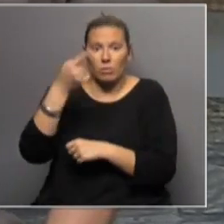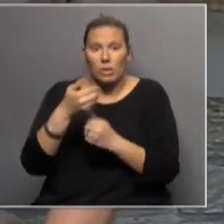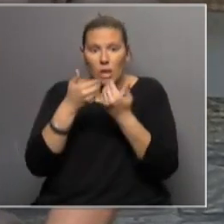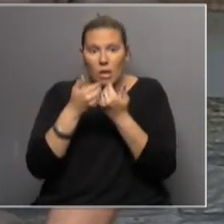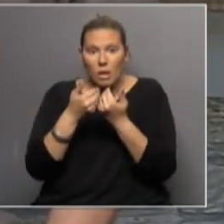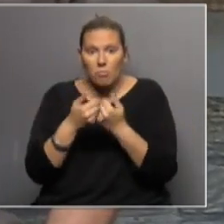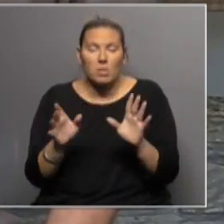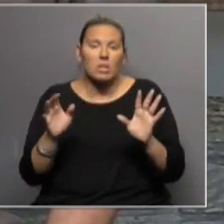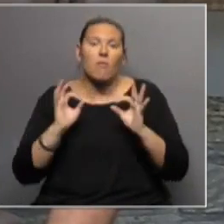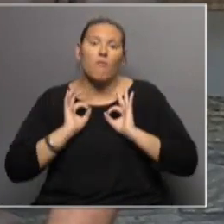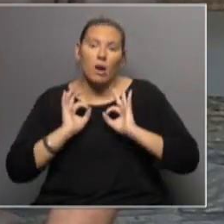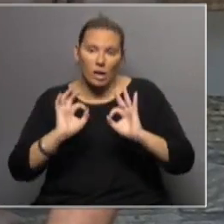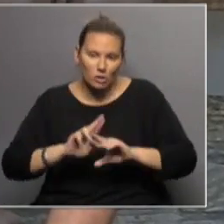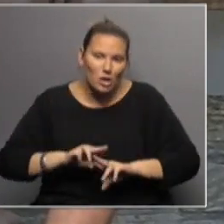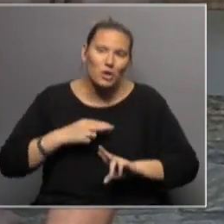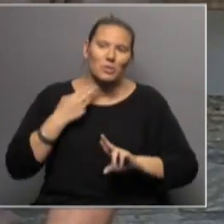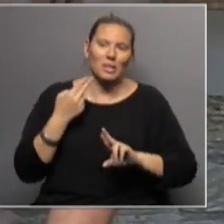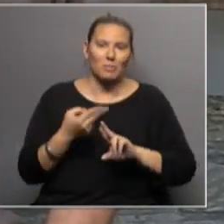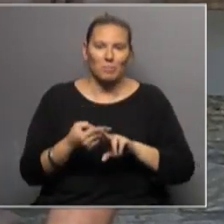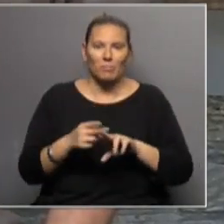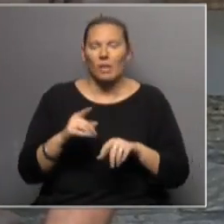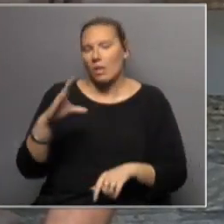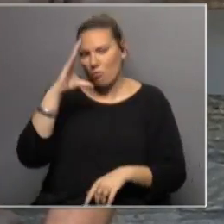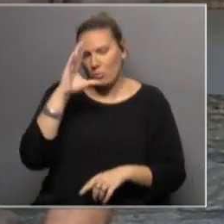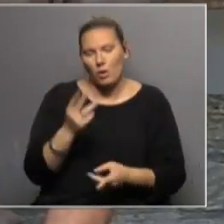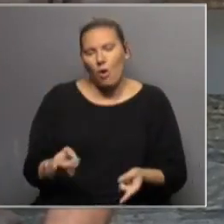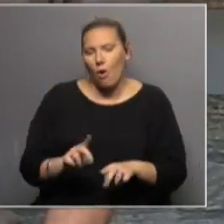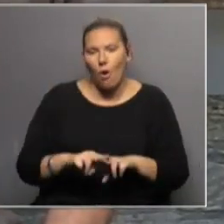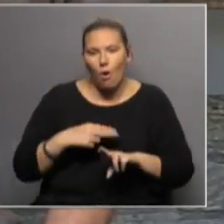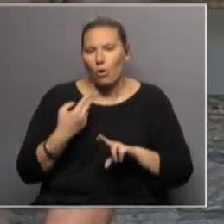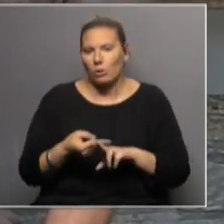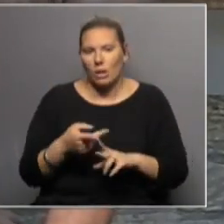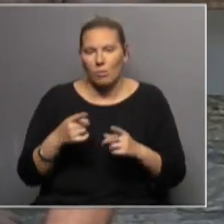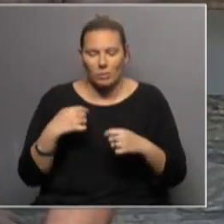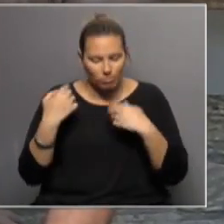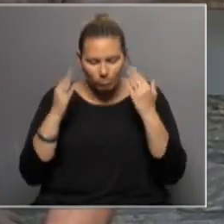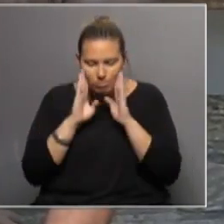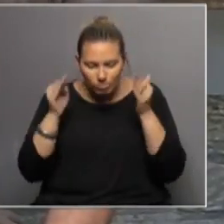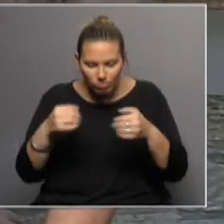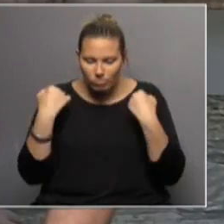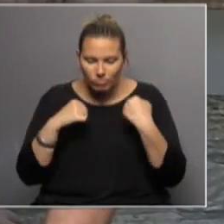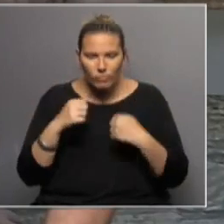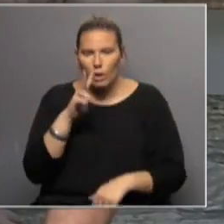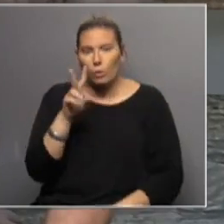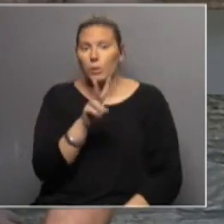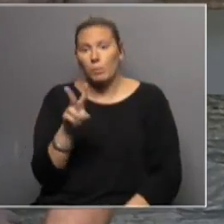de vacaciones, otra vez de vacaciones, y ya en febrero arrancar de vuelta con todas las pilas y después está 2022, si Dios